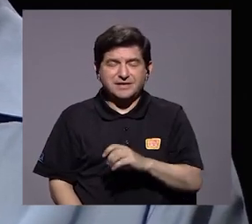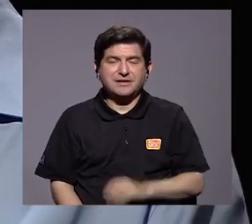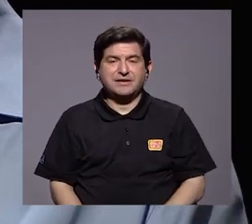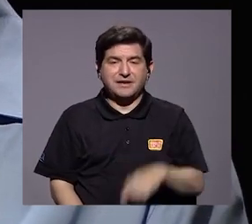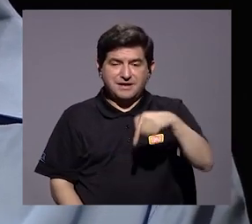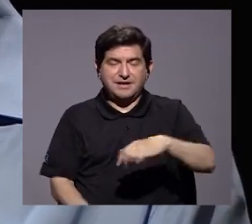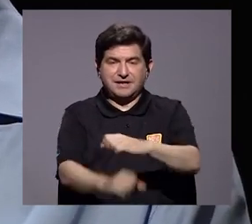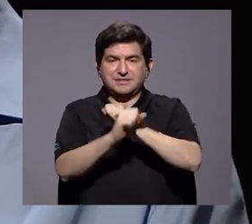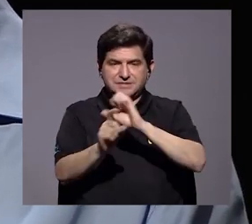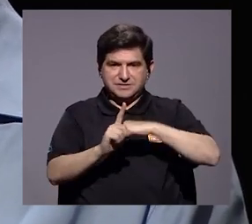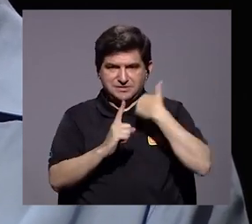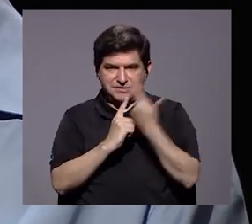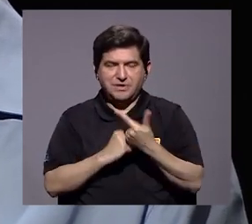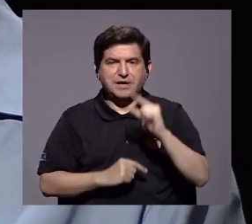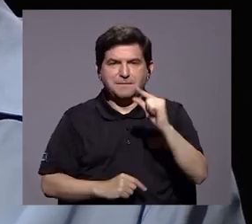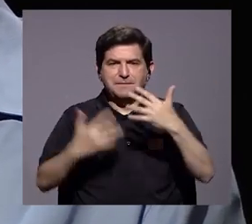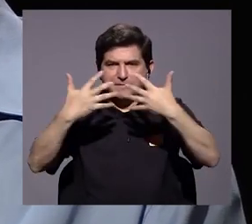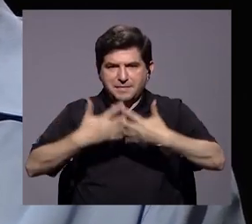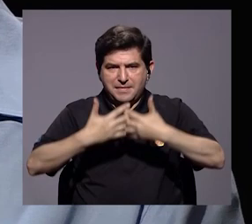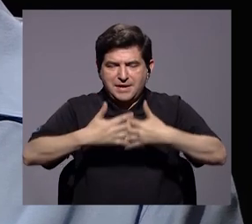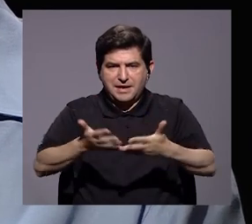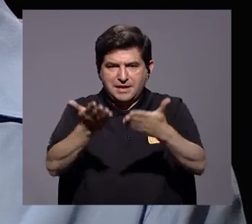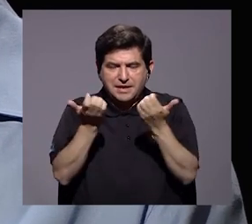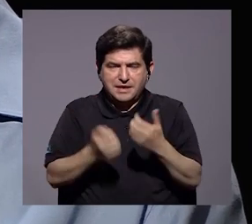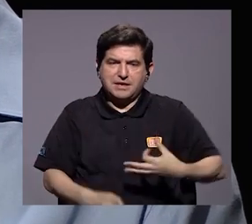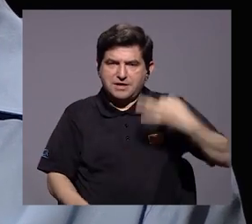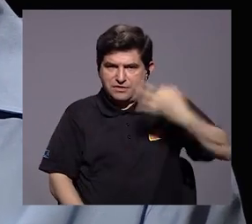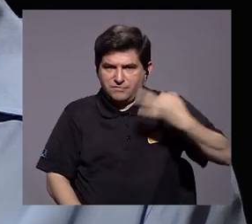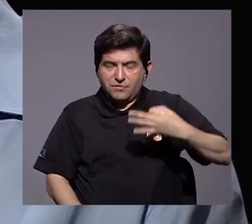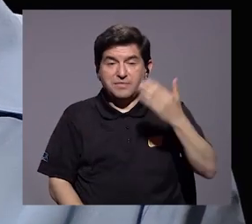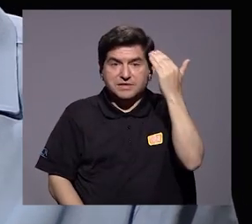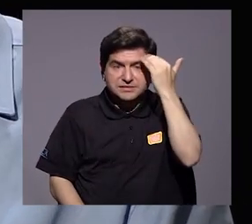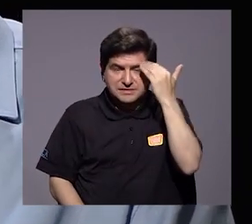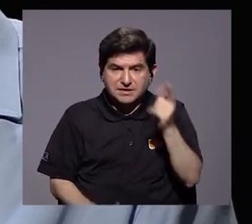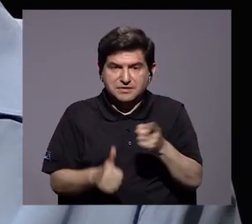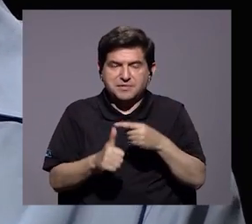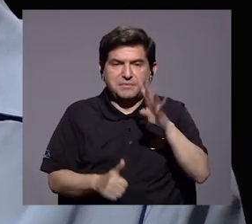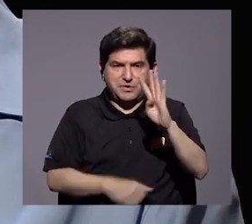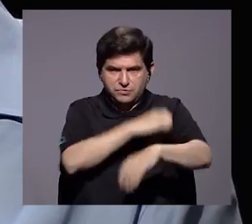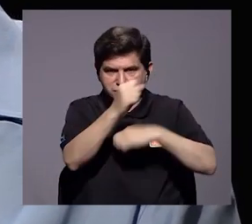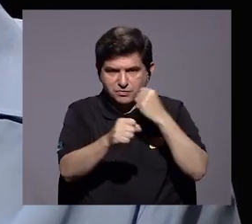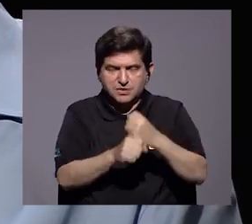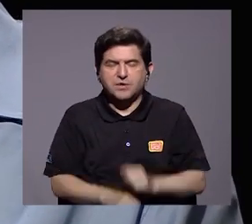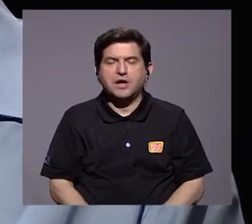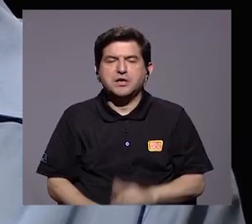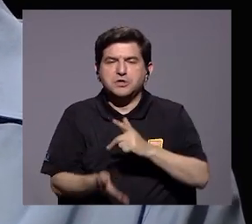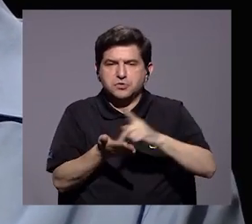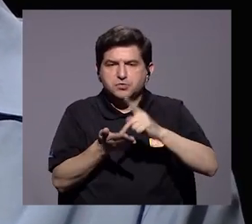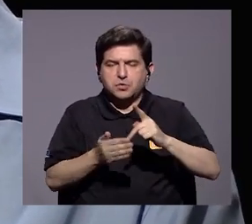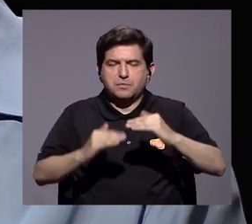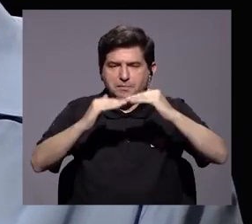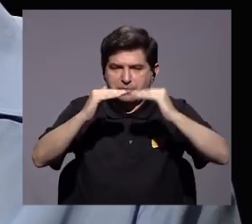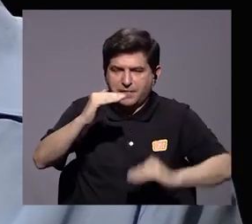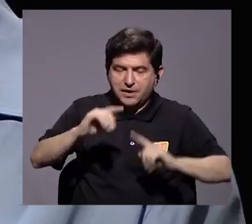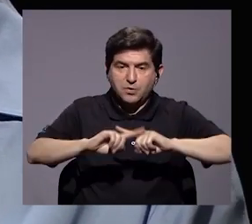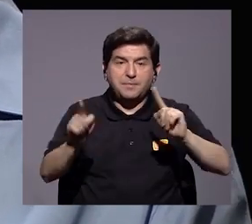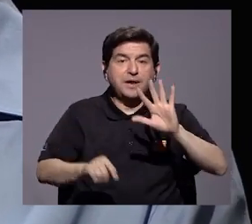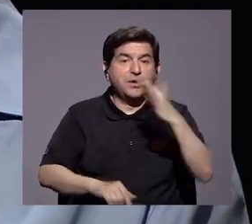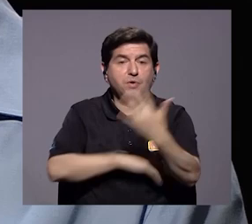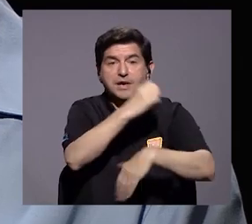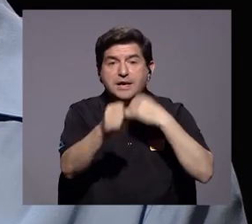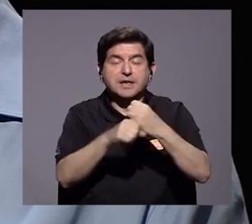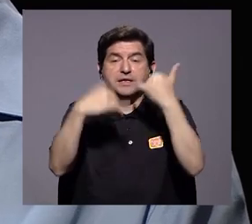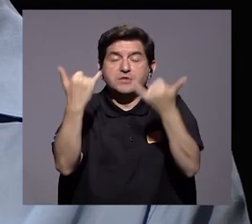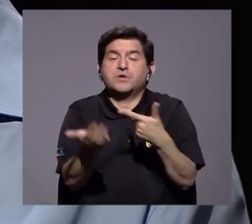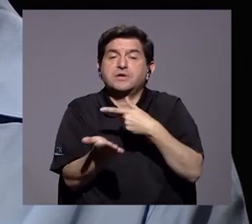encuesta américa no es una pequeña empresa que se quiere era formalizar sabe que los primeros cuatro años va a tener un cobro diferenciado pero a partir del quinto